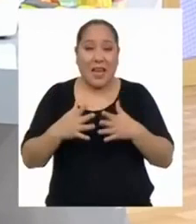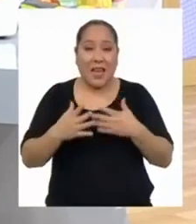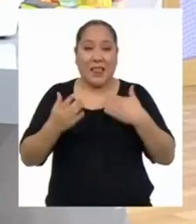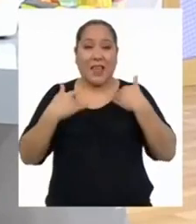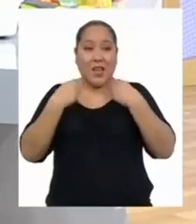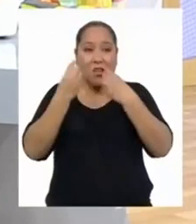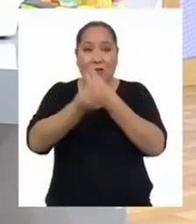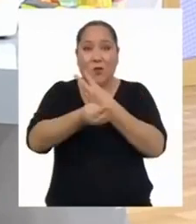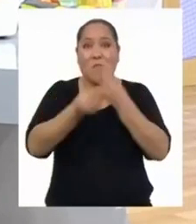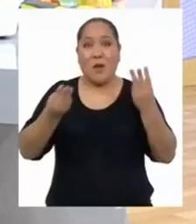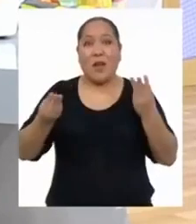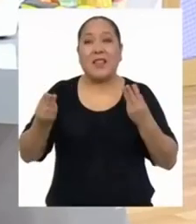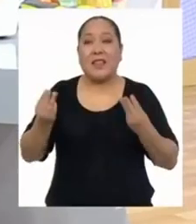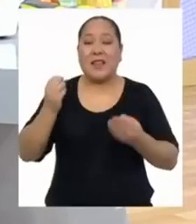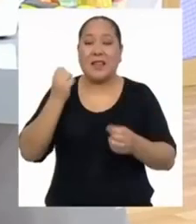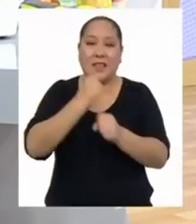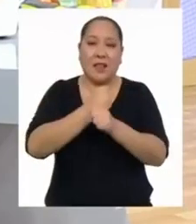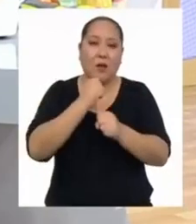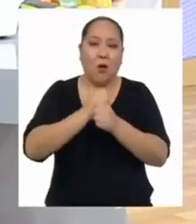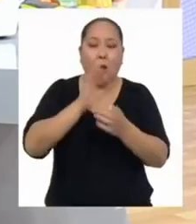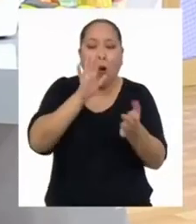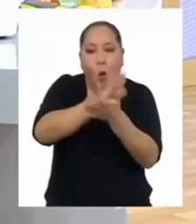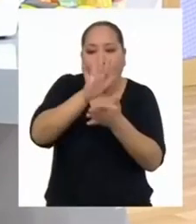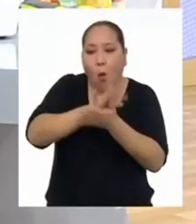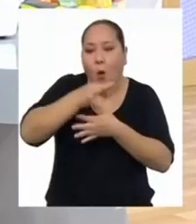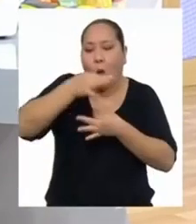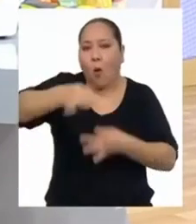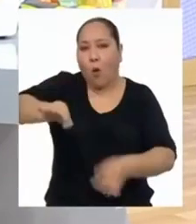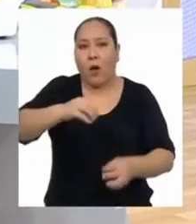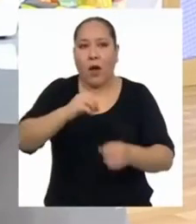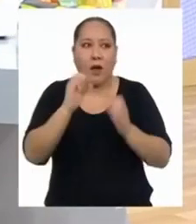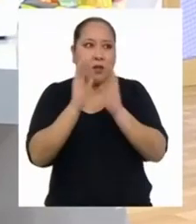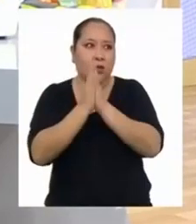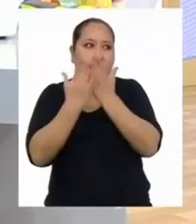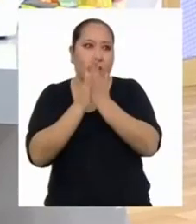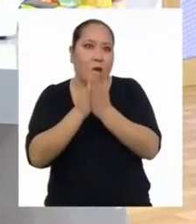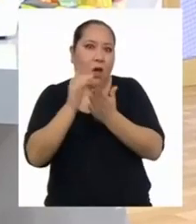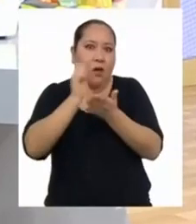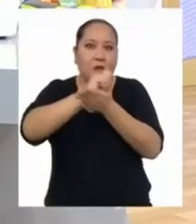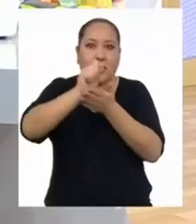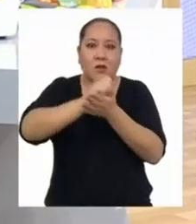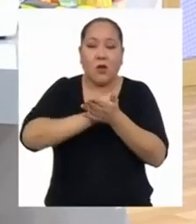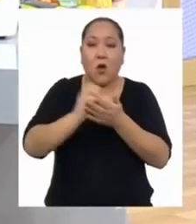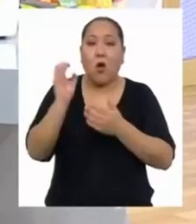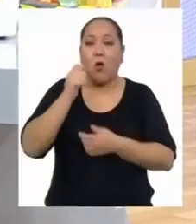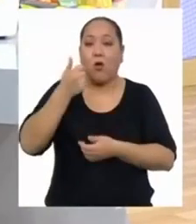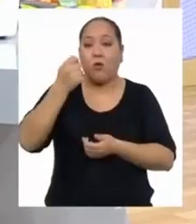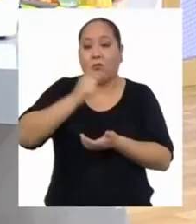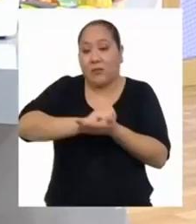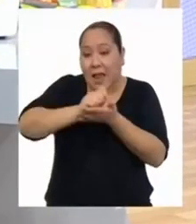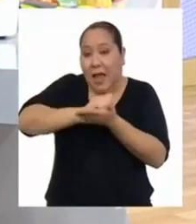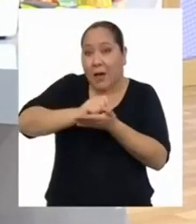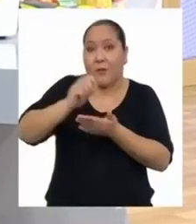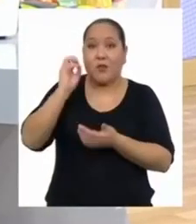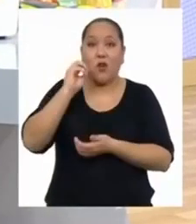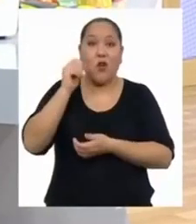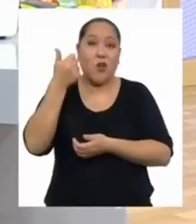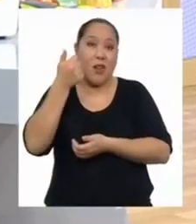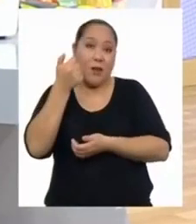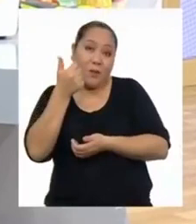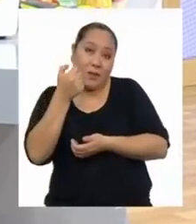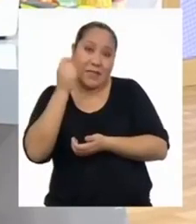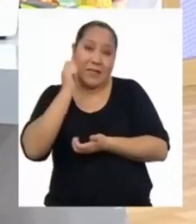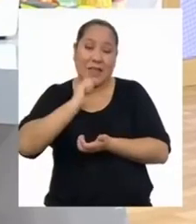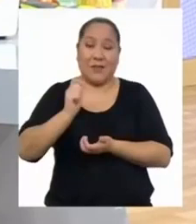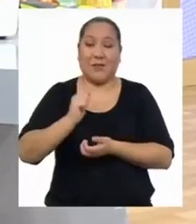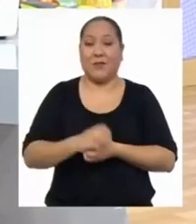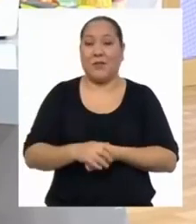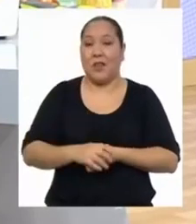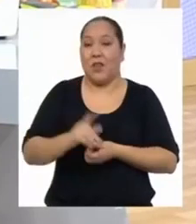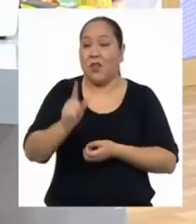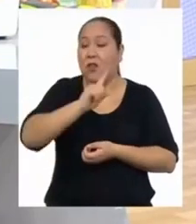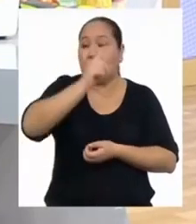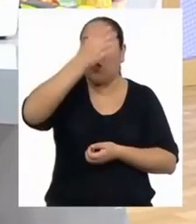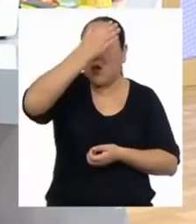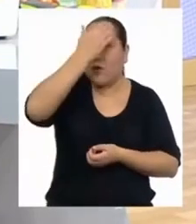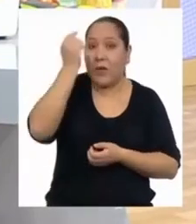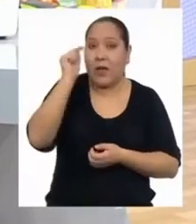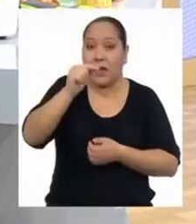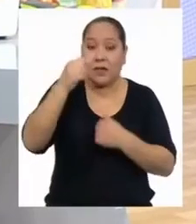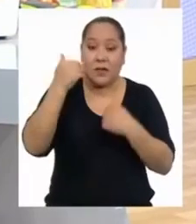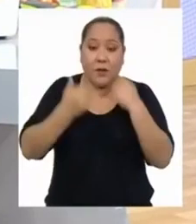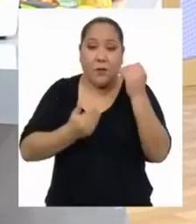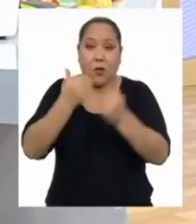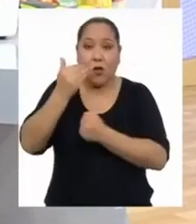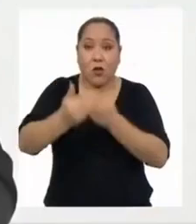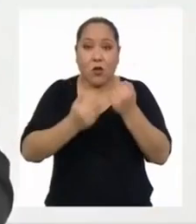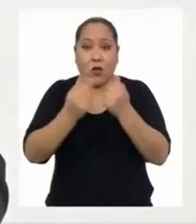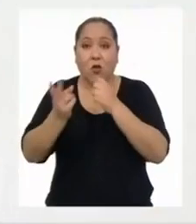trabajo. Hojas o cuadernos sobre el cual escribir y su lápiz o lapicero. No olviden que todo su progreso se irá guardando en su